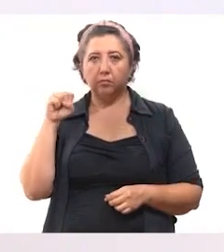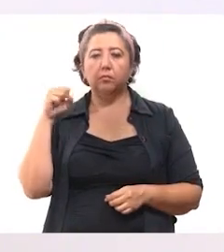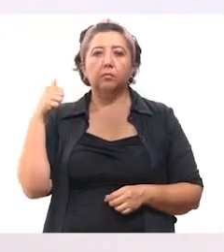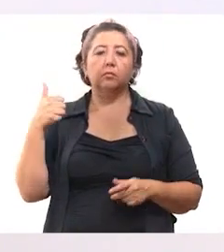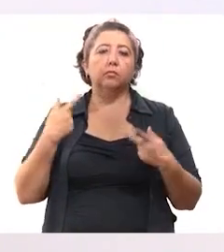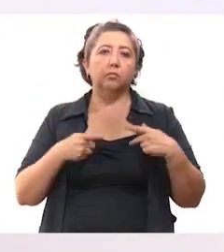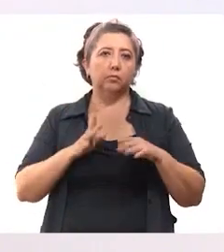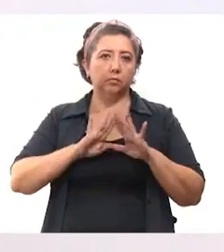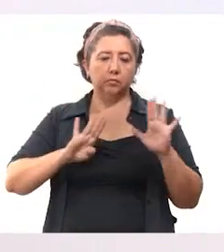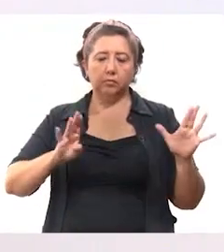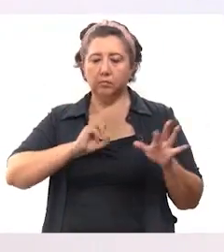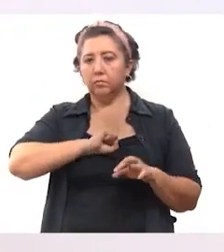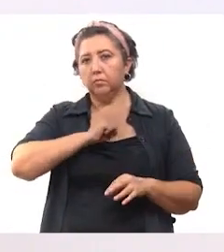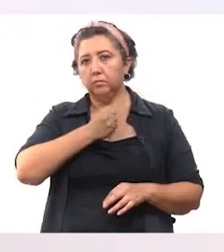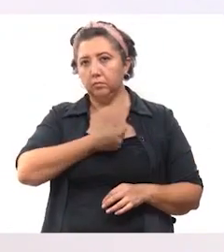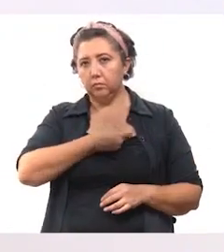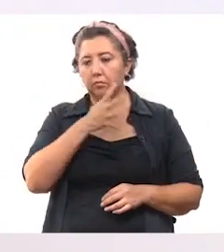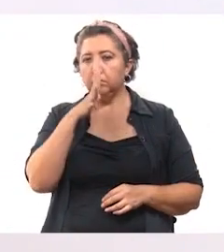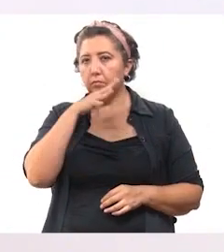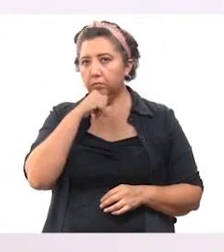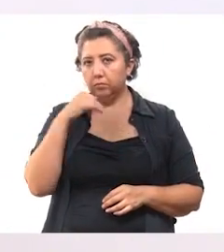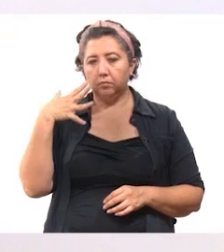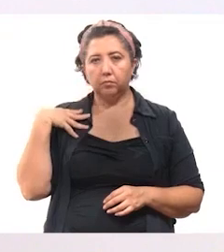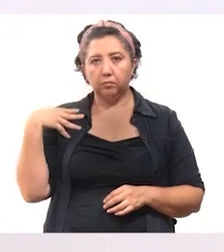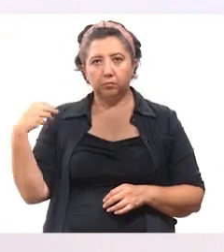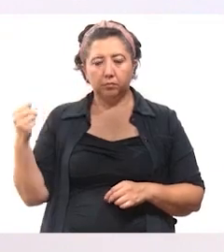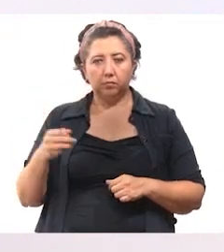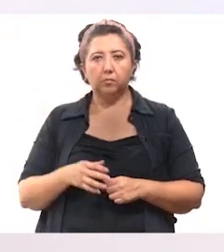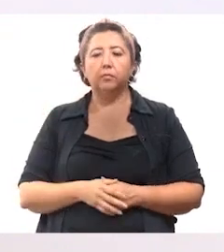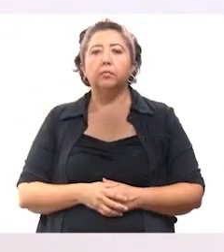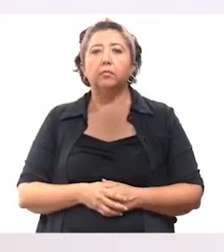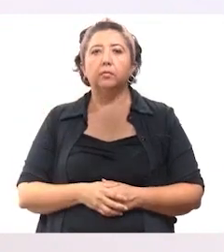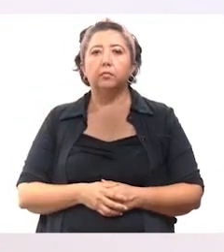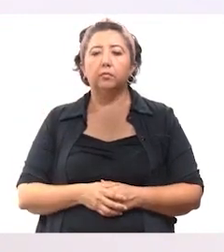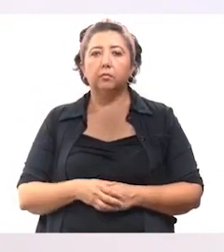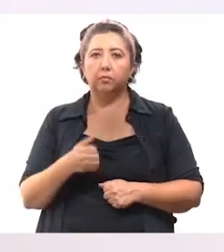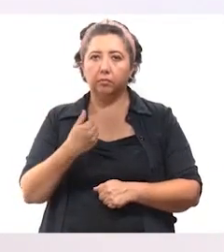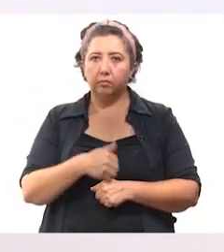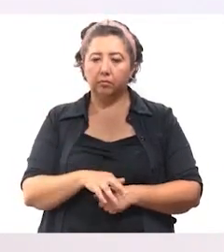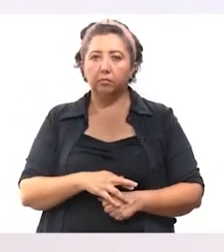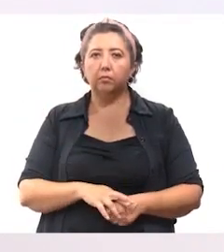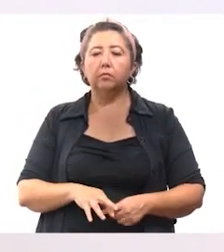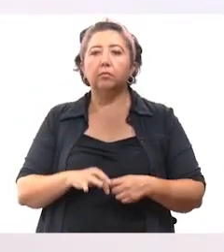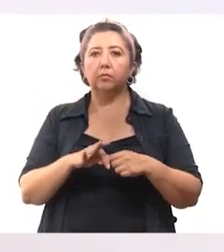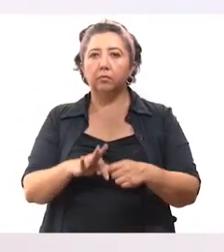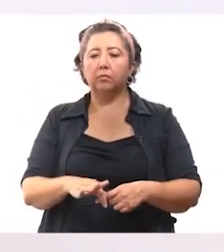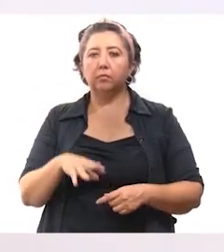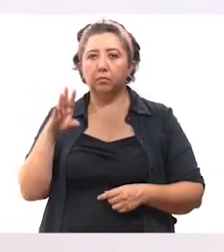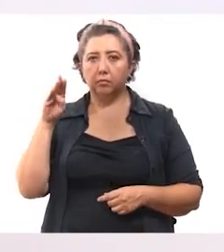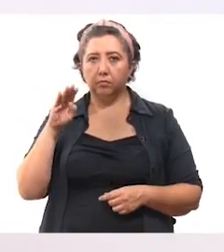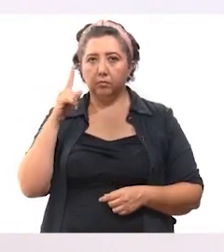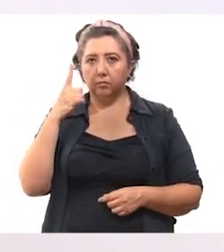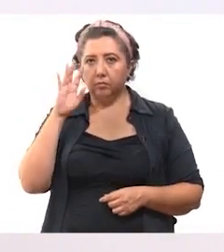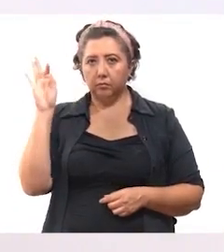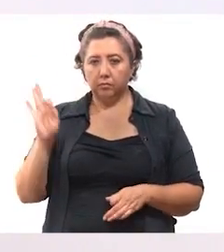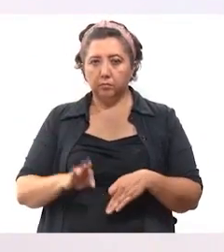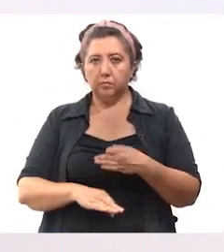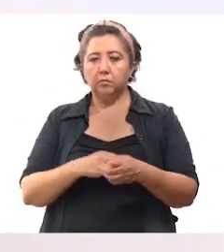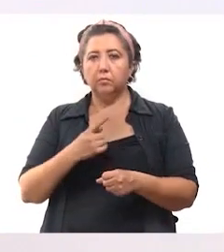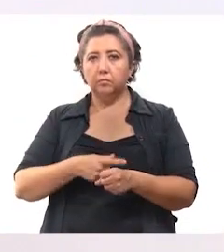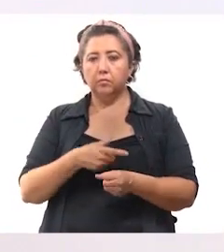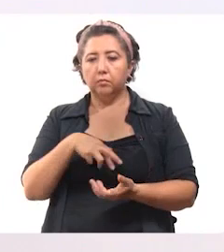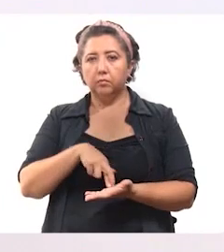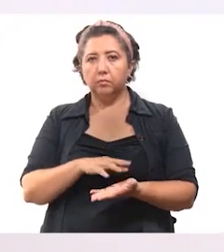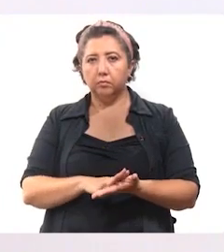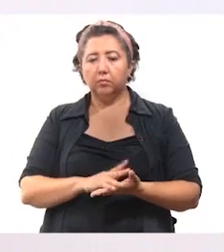70.466 pacientes ya se recuperaron, no presentan síntomas ni pueden contagiar. Esta cifra representa el 91% del total